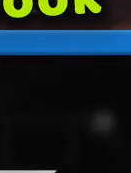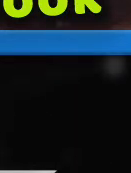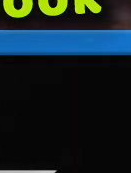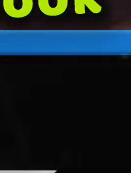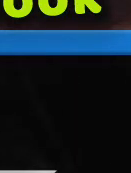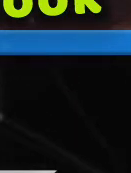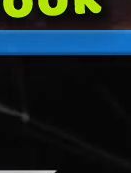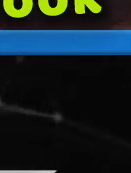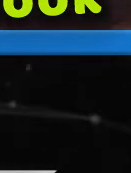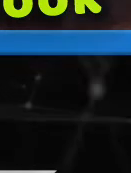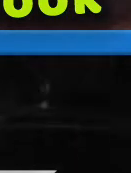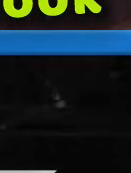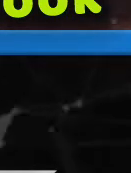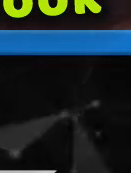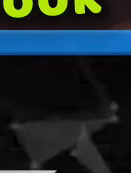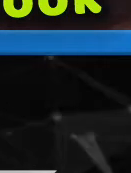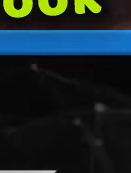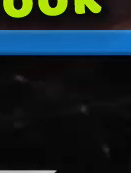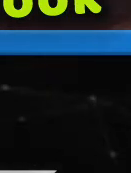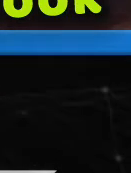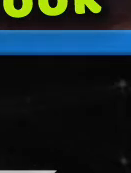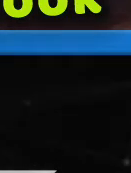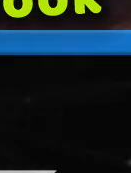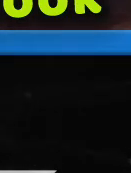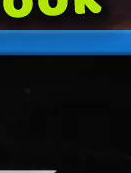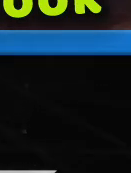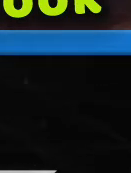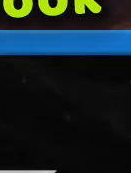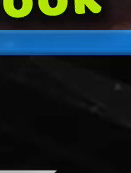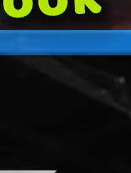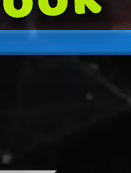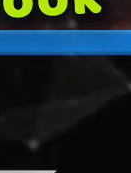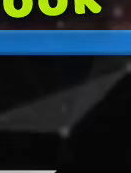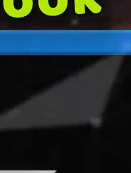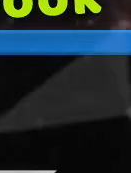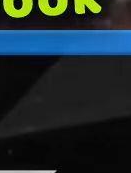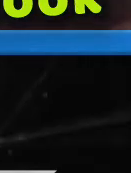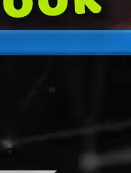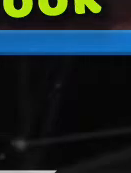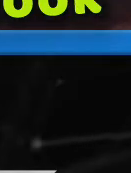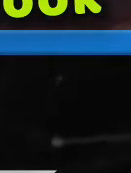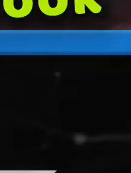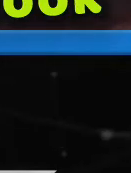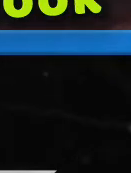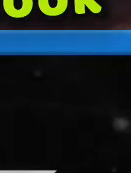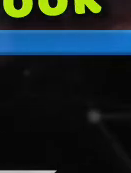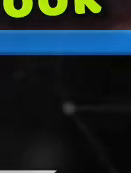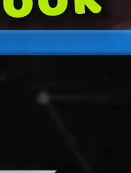La conferencia del presidente Andrés Manuel López Obrador en 5 minutos o menos.